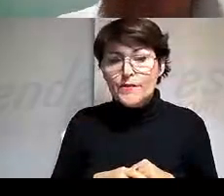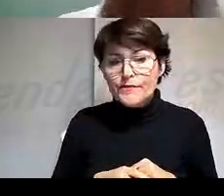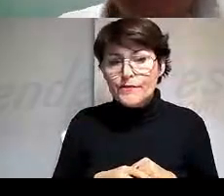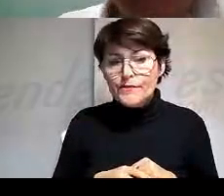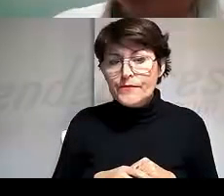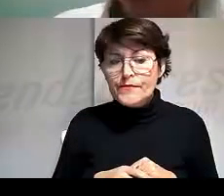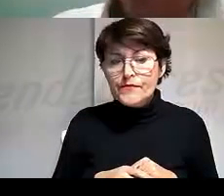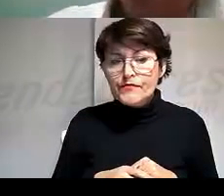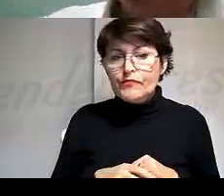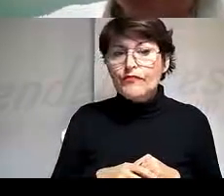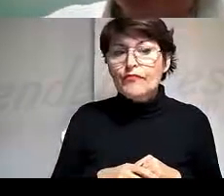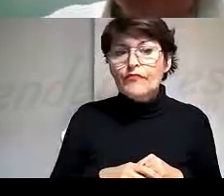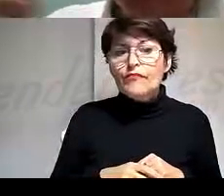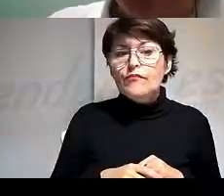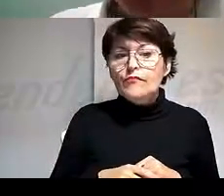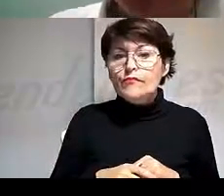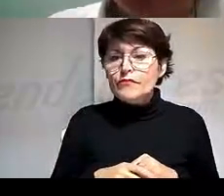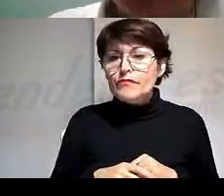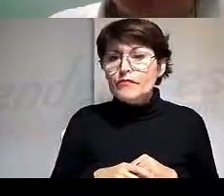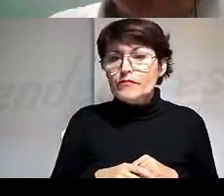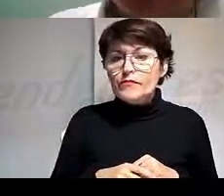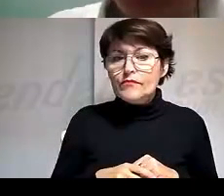más fácilmente